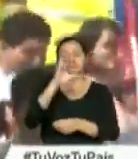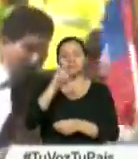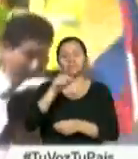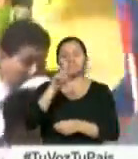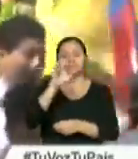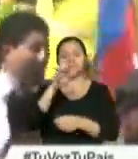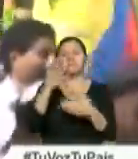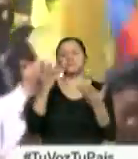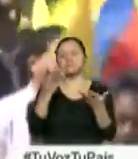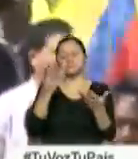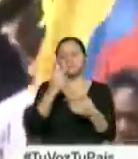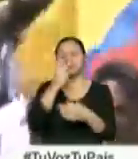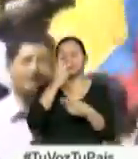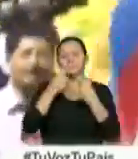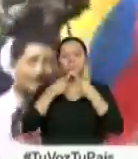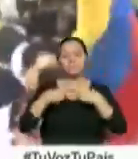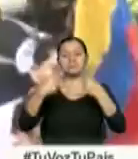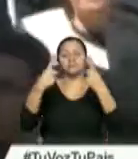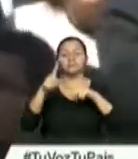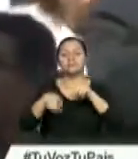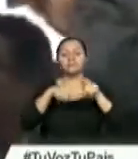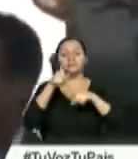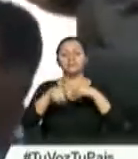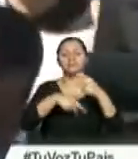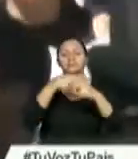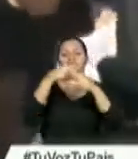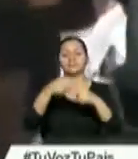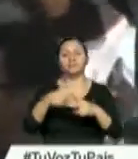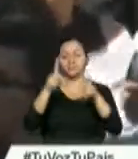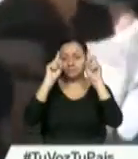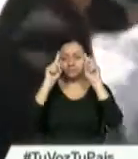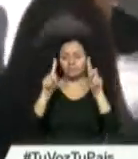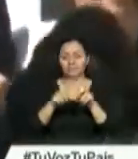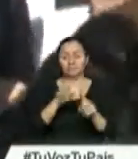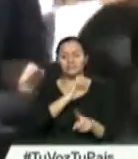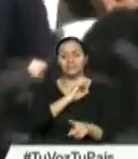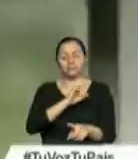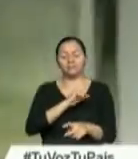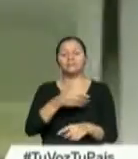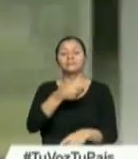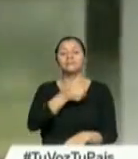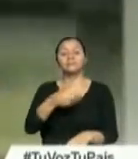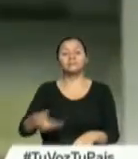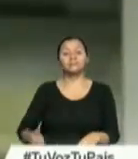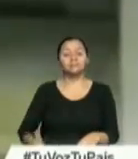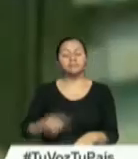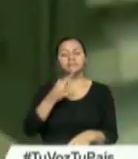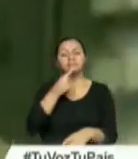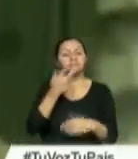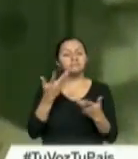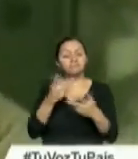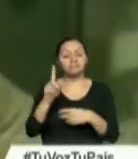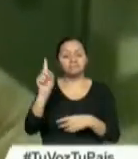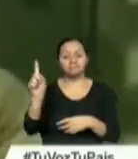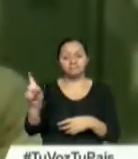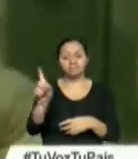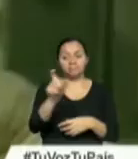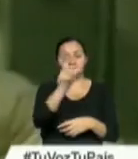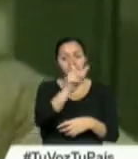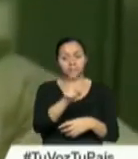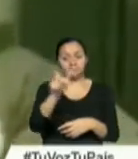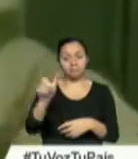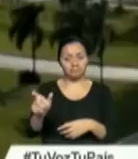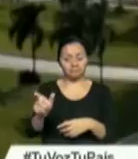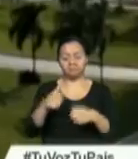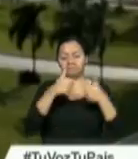Electoral convocar a la consulta popular sobre el denominado Pacto Ético. El primer mandatario propone que se le pregunte a la ciudadanía si está